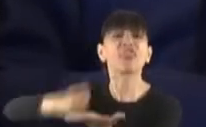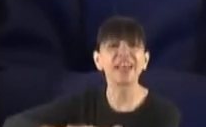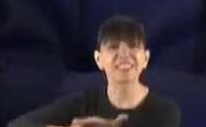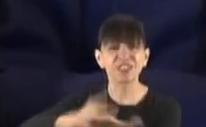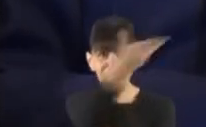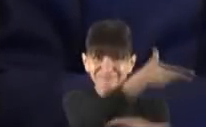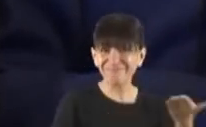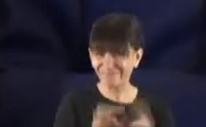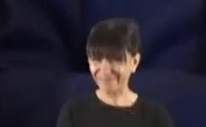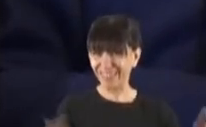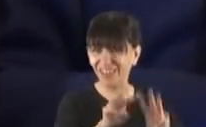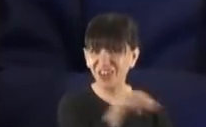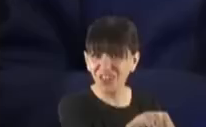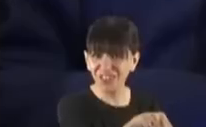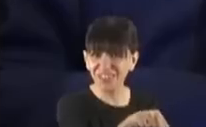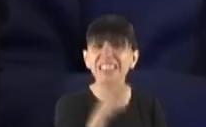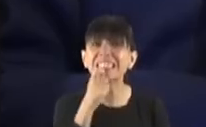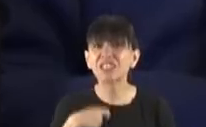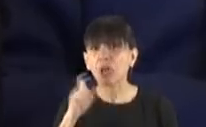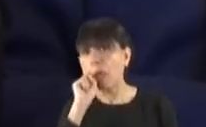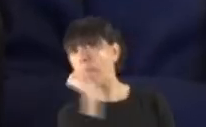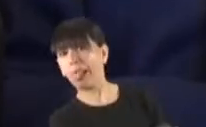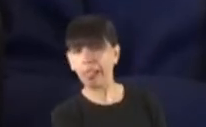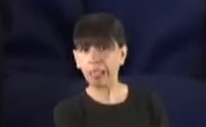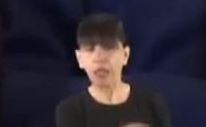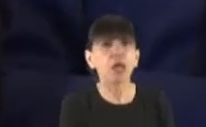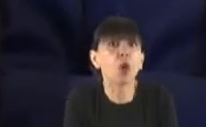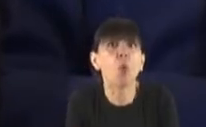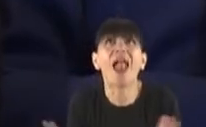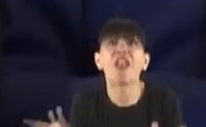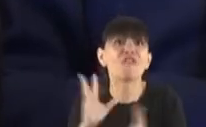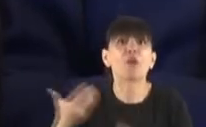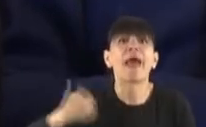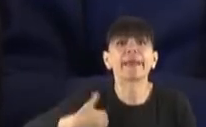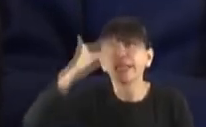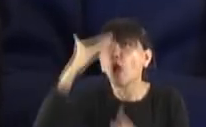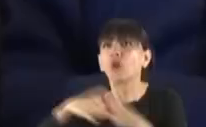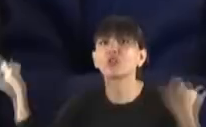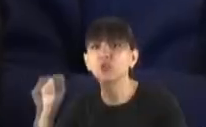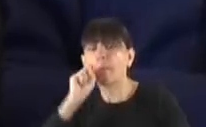Quebrar esas reglas es lo mismo que quebrar la Constitución en un país.